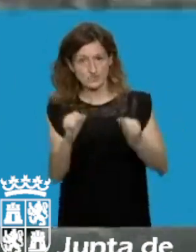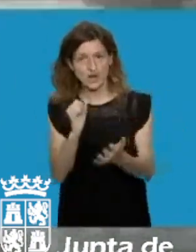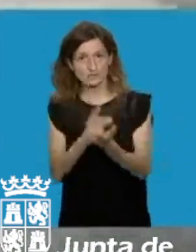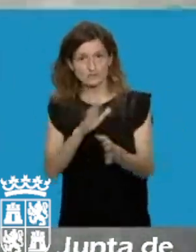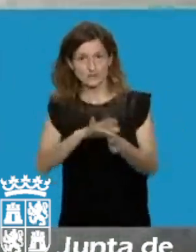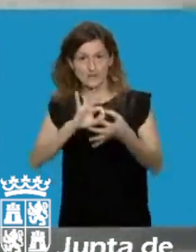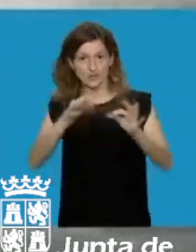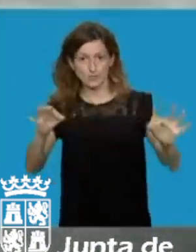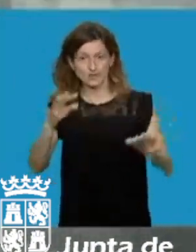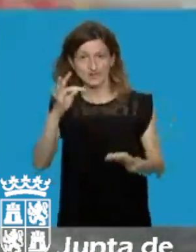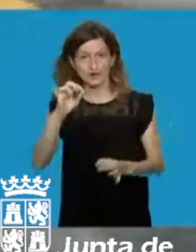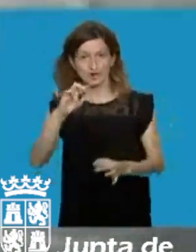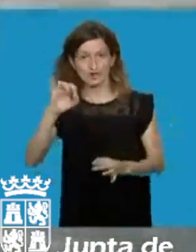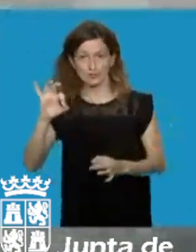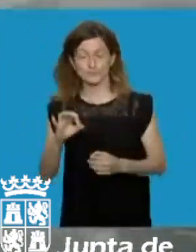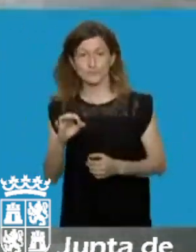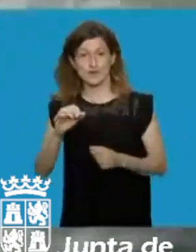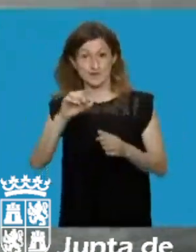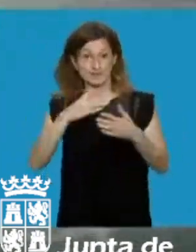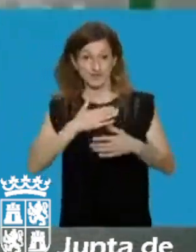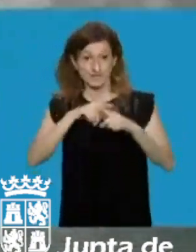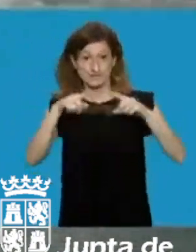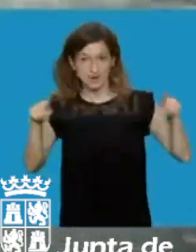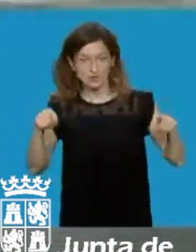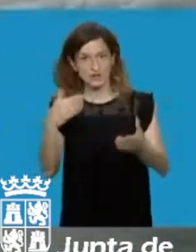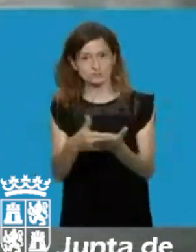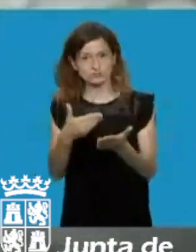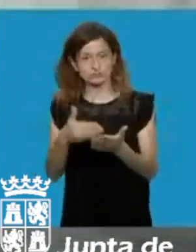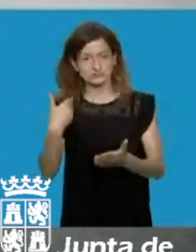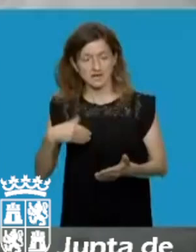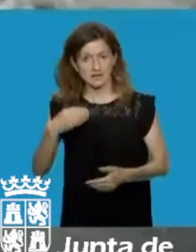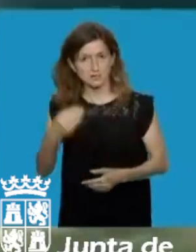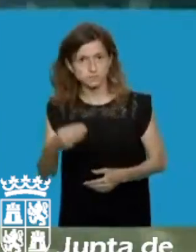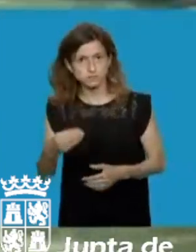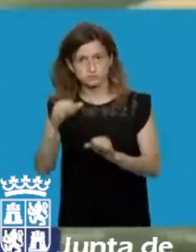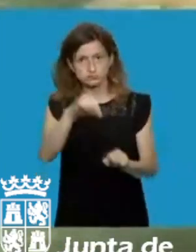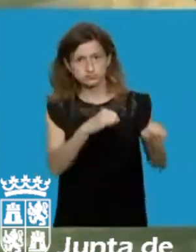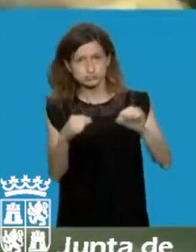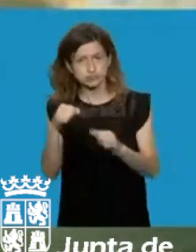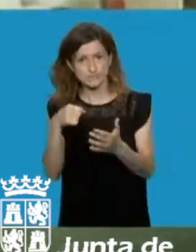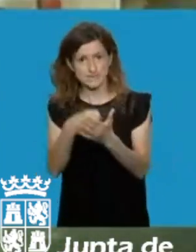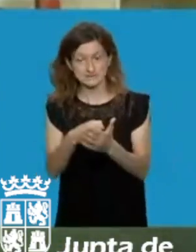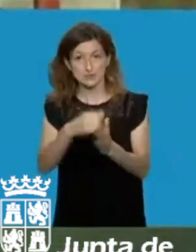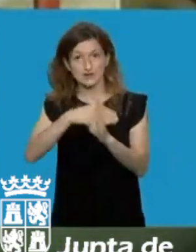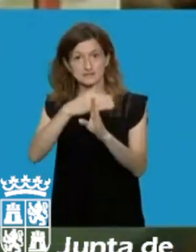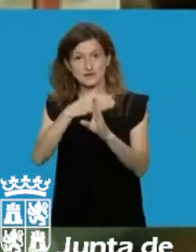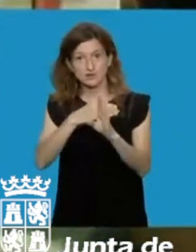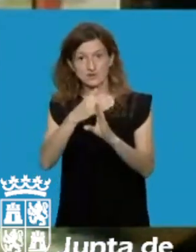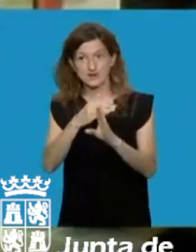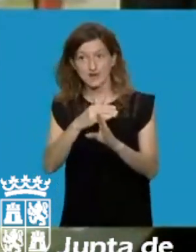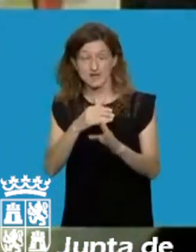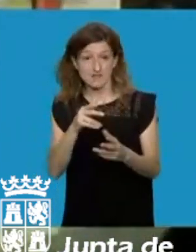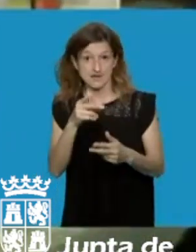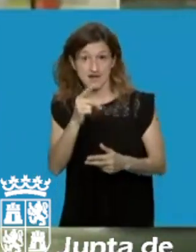Juegos Olímpicos de Tokio. El segoviano ya ha demostrado sus credenciales en pruebas de exigencia máxima en la categoría de K1